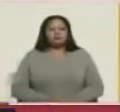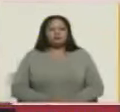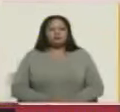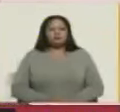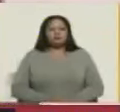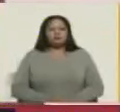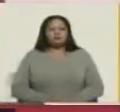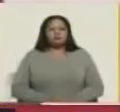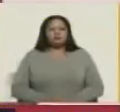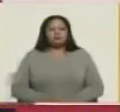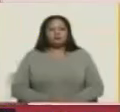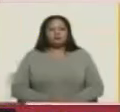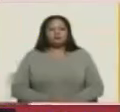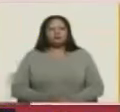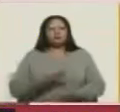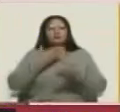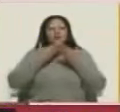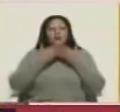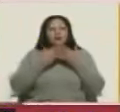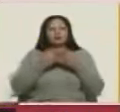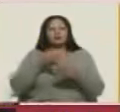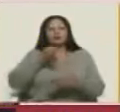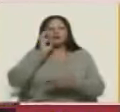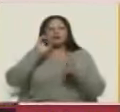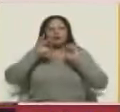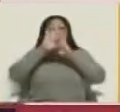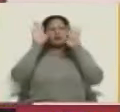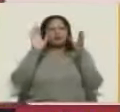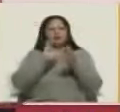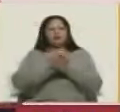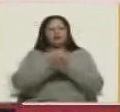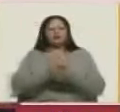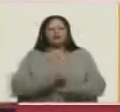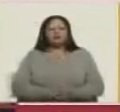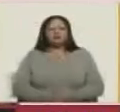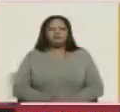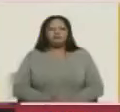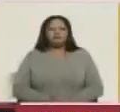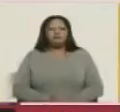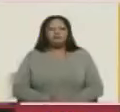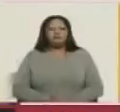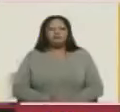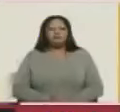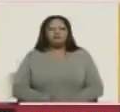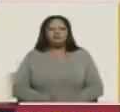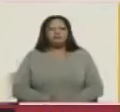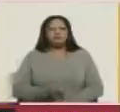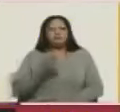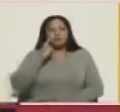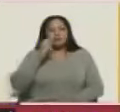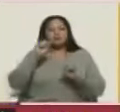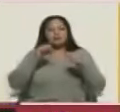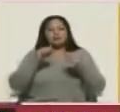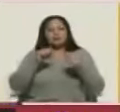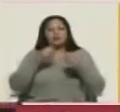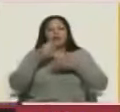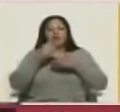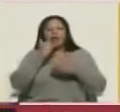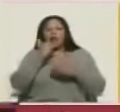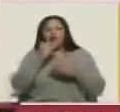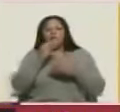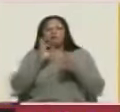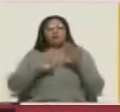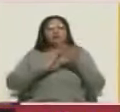Gracias, compañeros de Café en la Mañana. Compañera, mira, hay un hecho fundamental, ¿no?